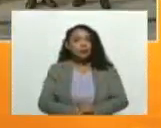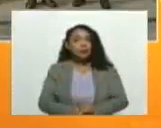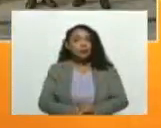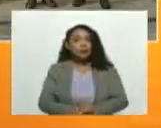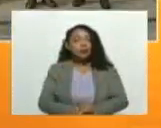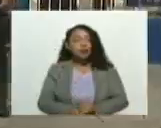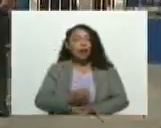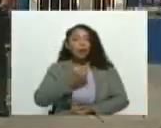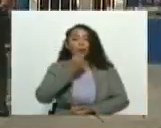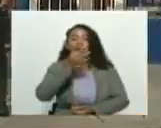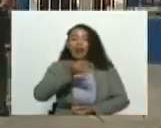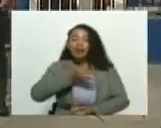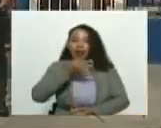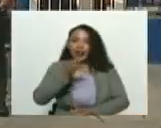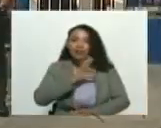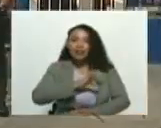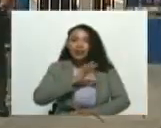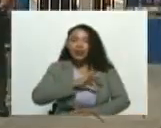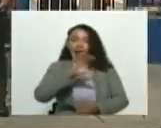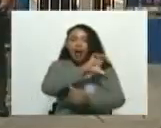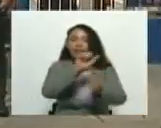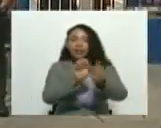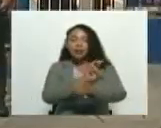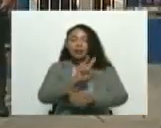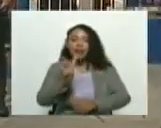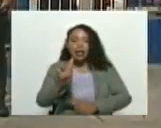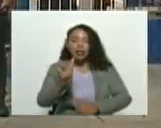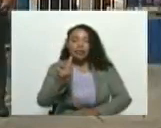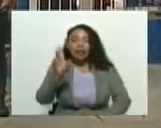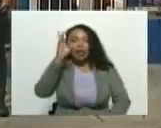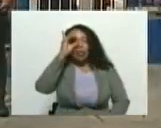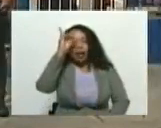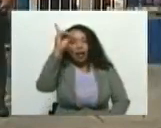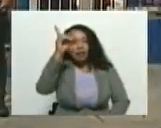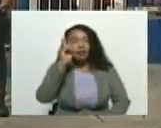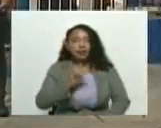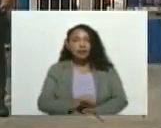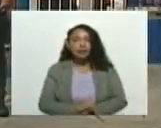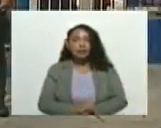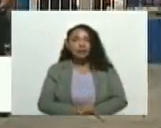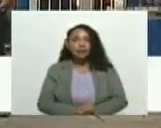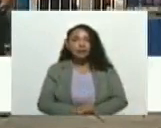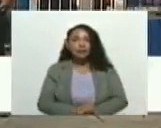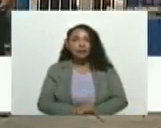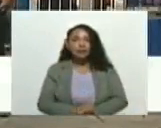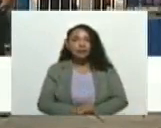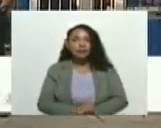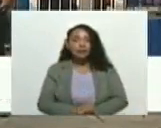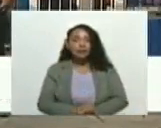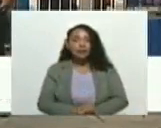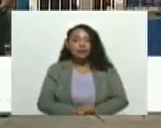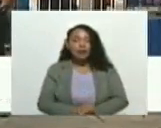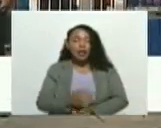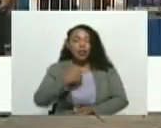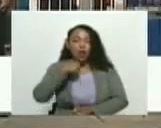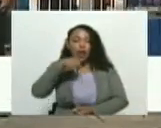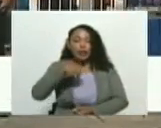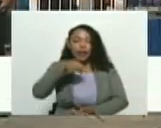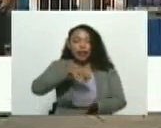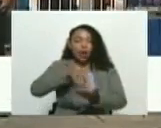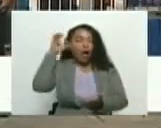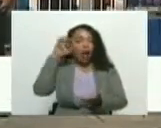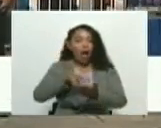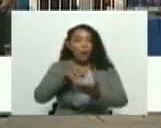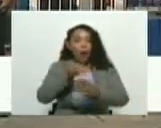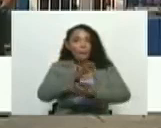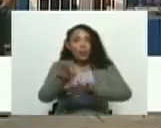Buenas tardes, señora vicepresidenta ejecutiva de la República Bolivariana de Venezuela. Desde aquí del estado Aragua, en el municipio